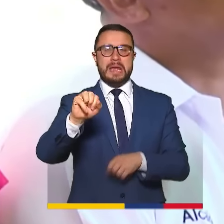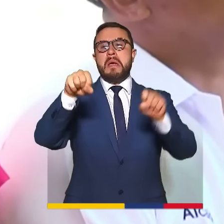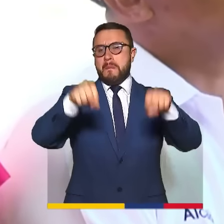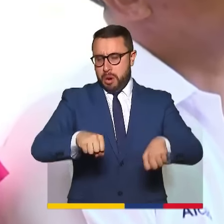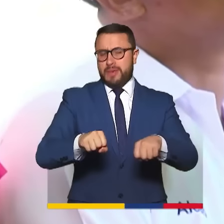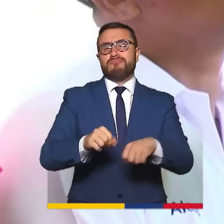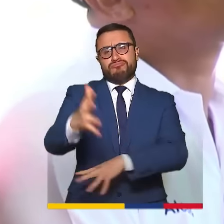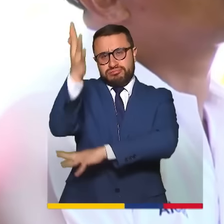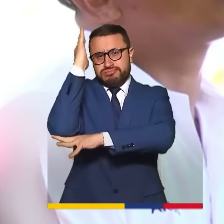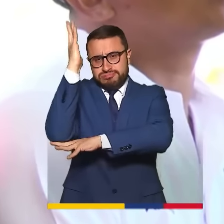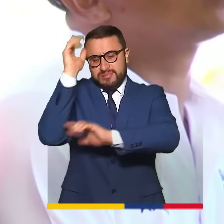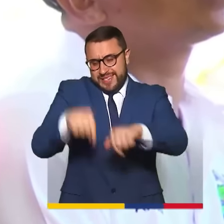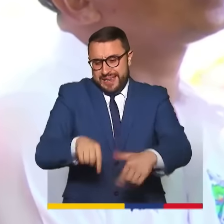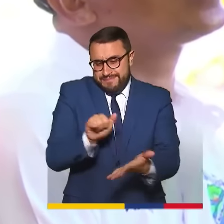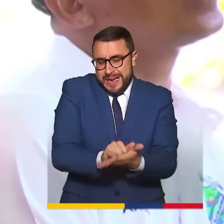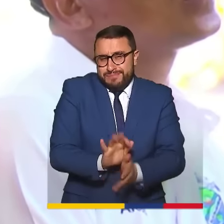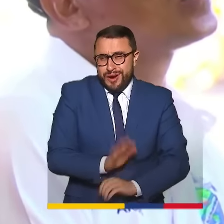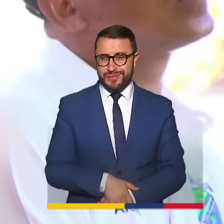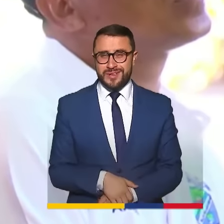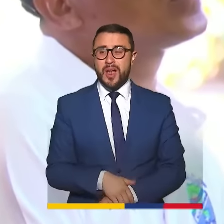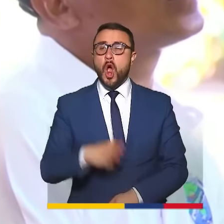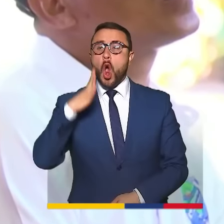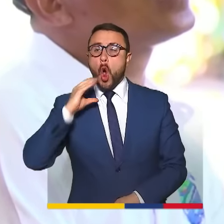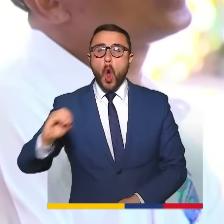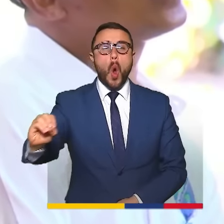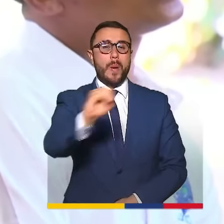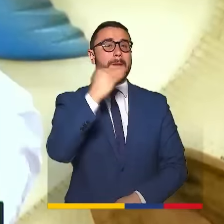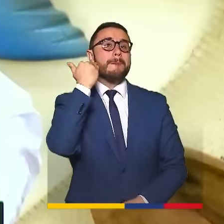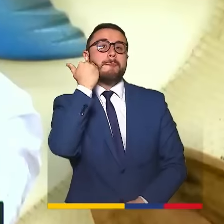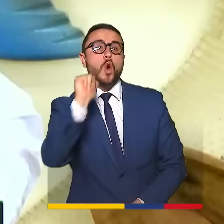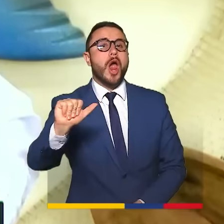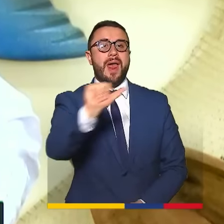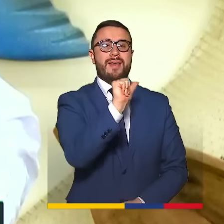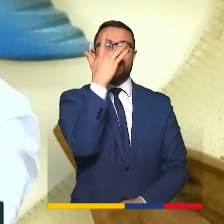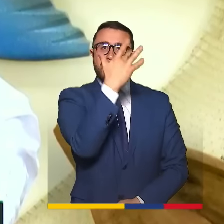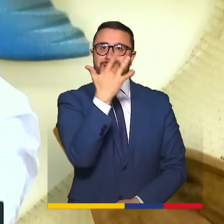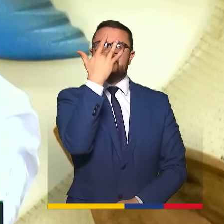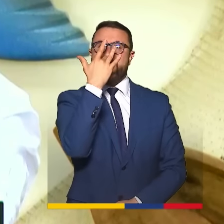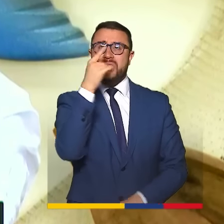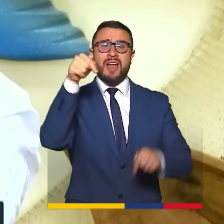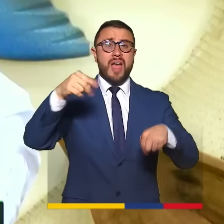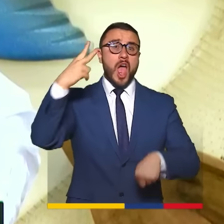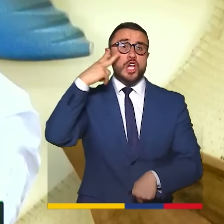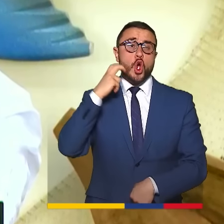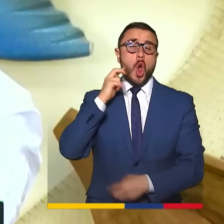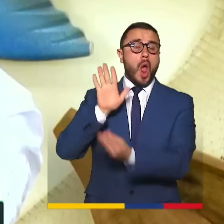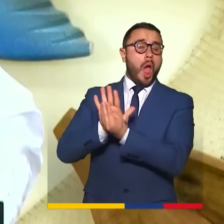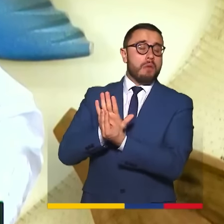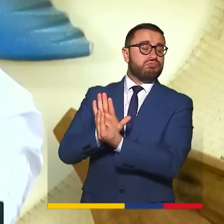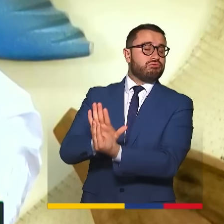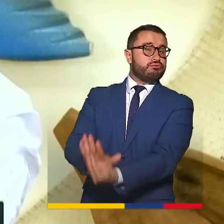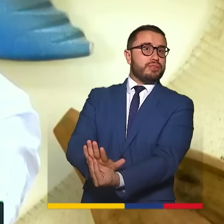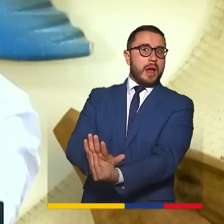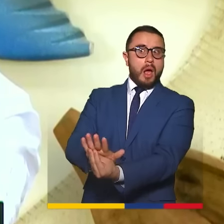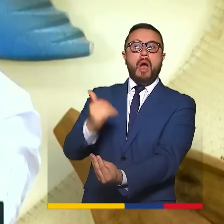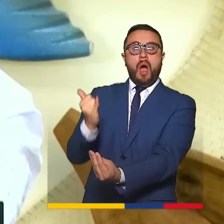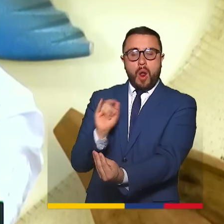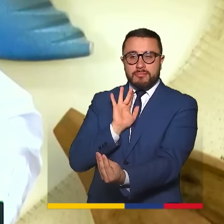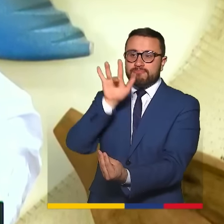negras, en el territorio olvidado del Chocó, en los territorios de